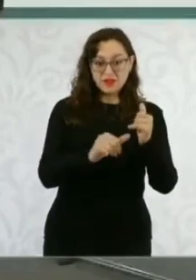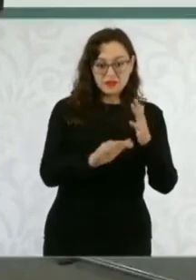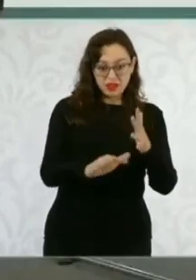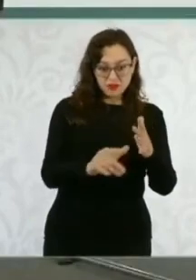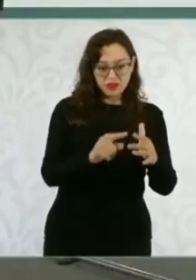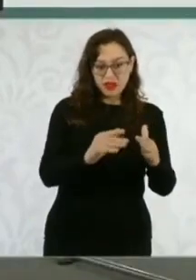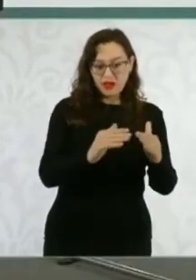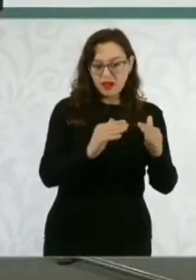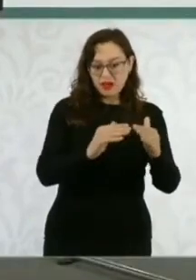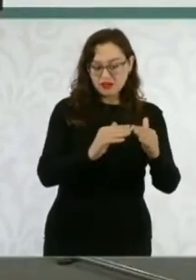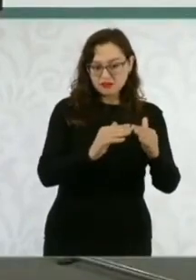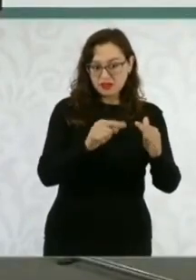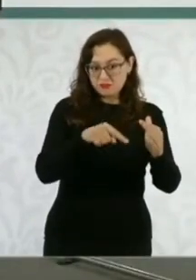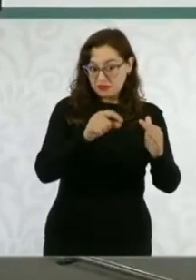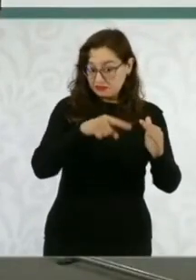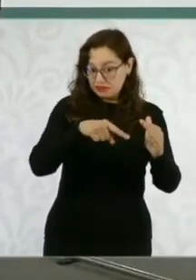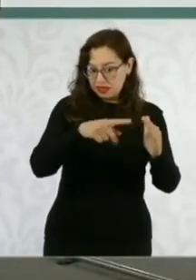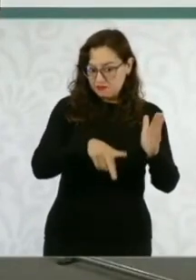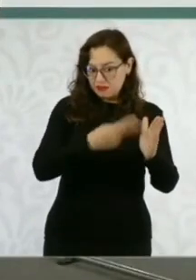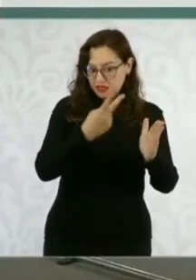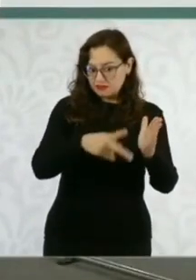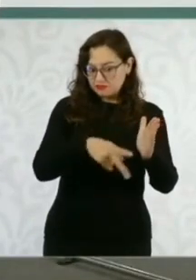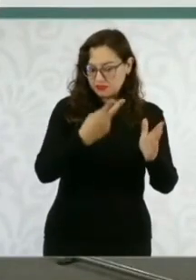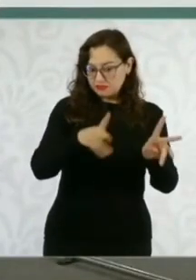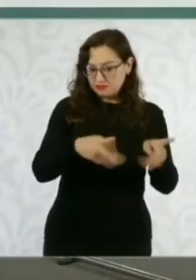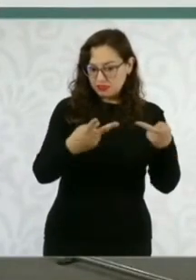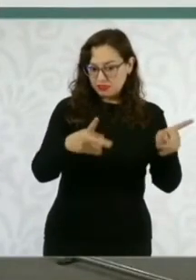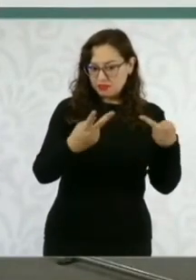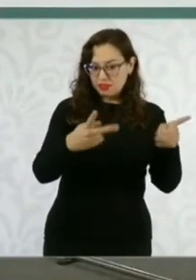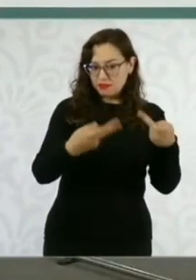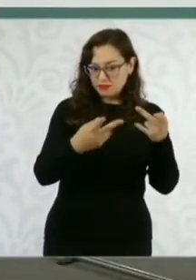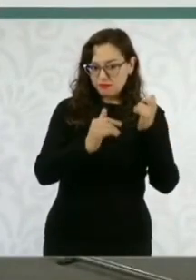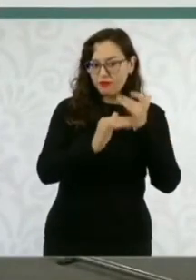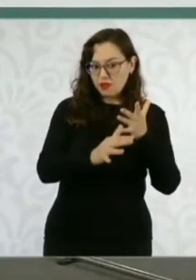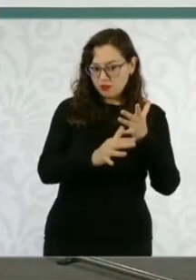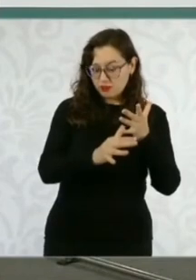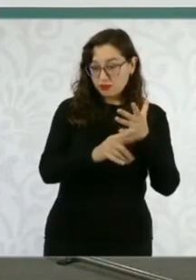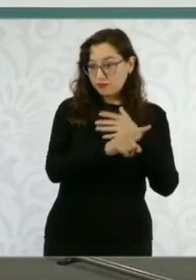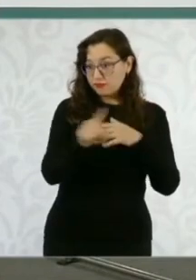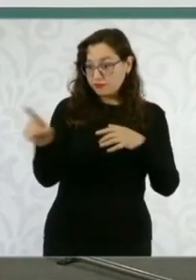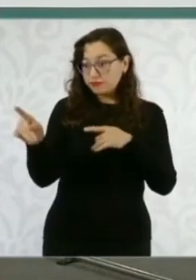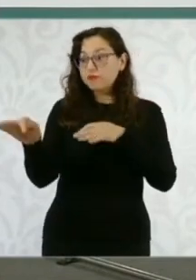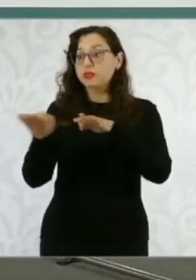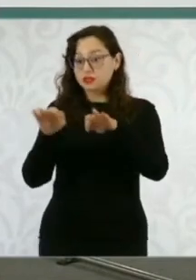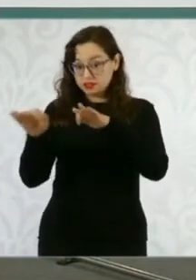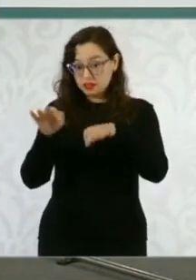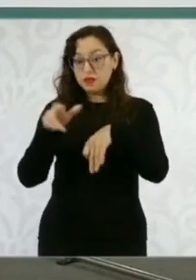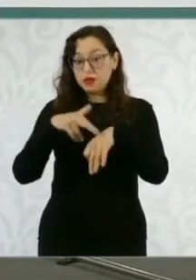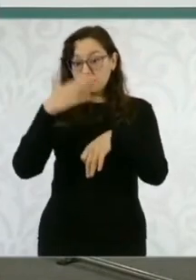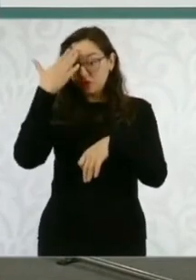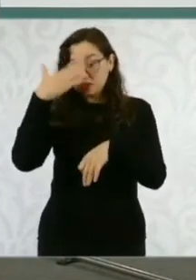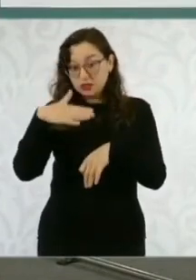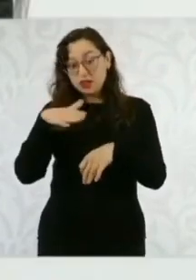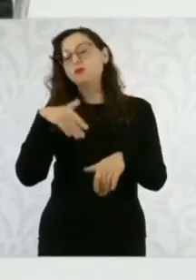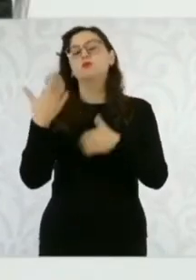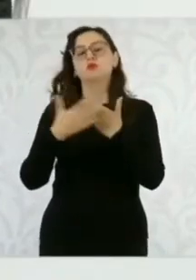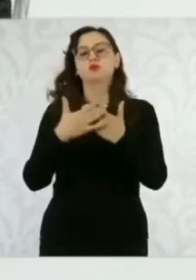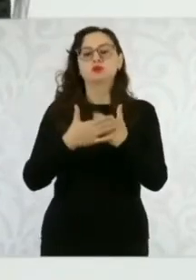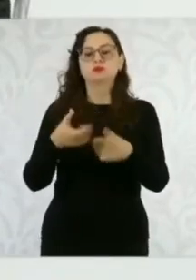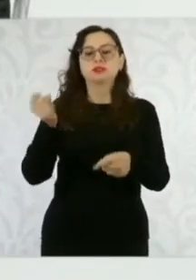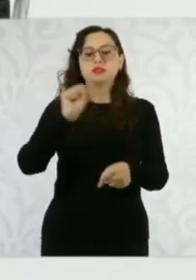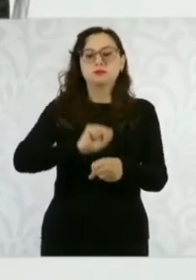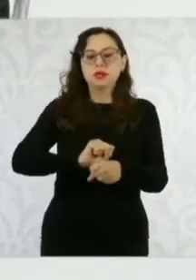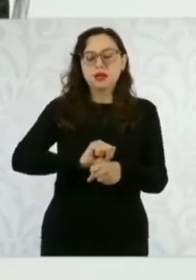estar informados de estos fraudes en distintos casos y de la próxima semana, y seguimos pues, en